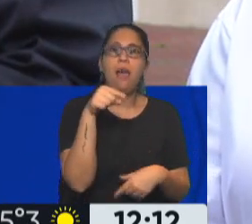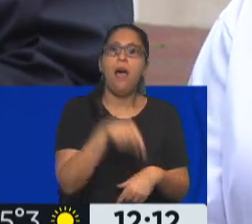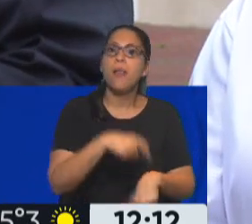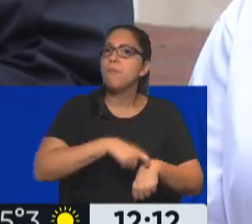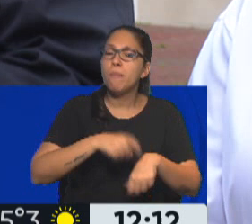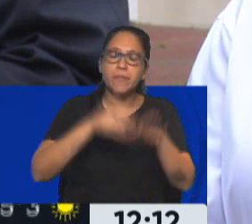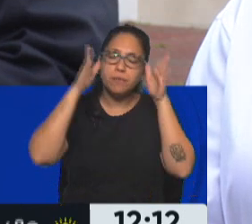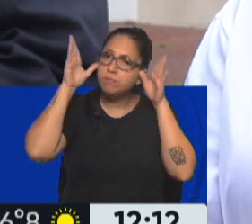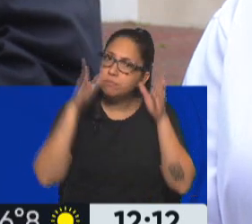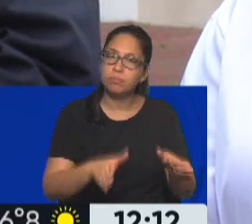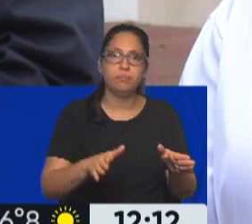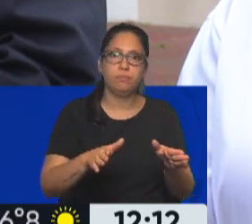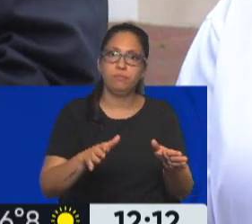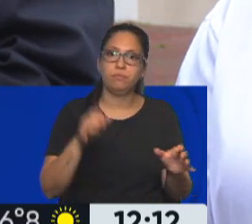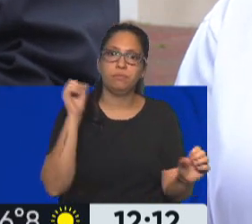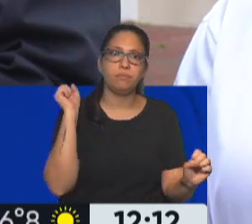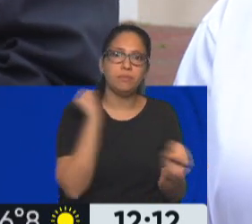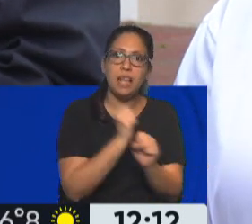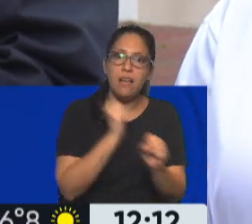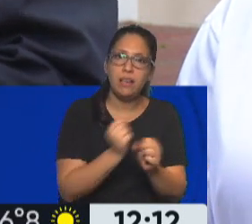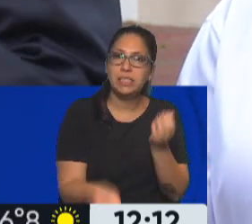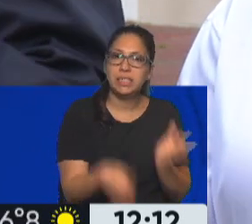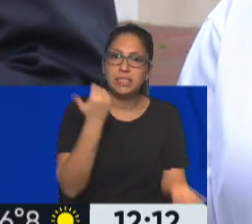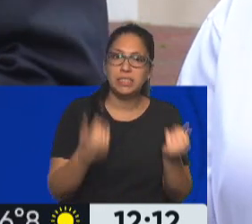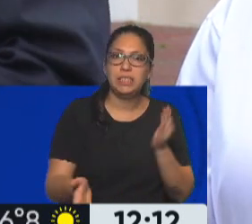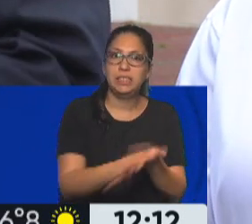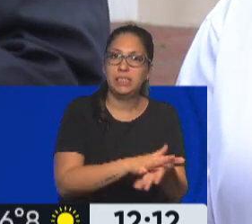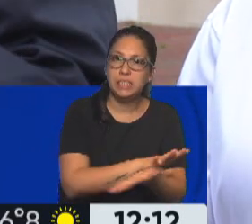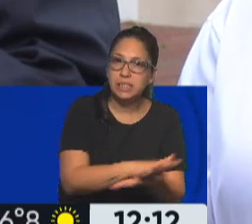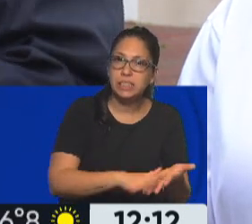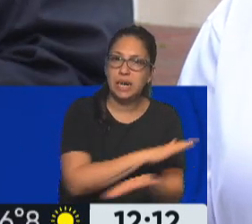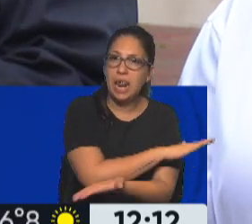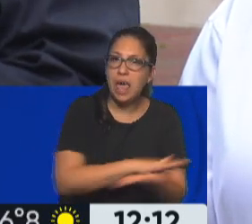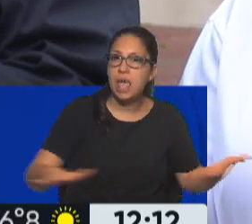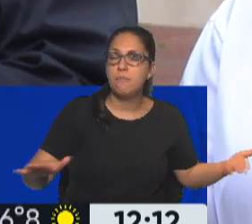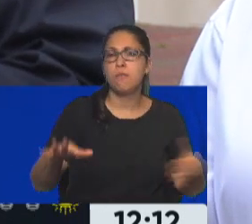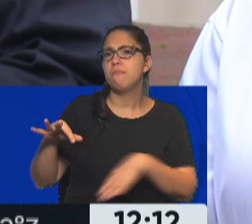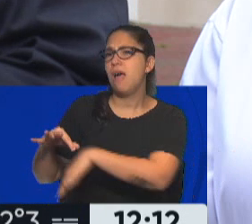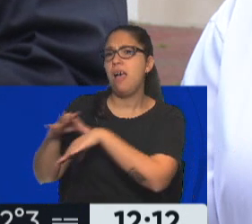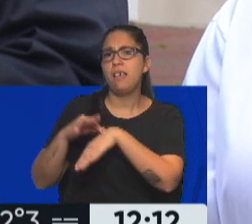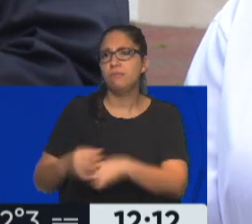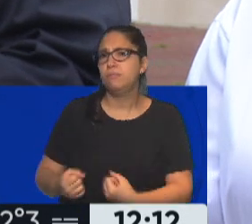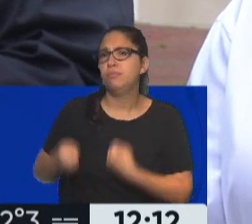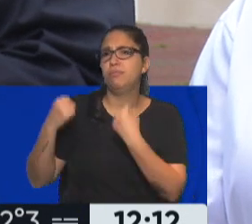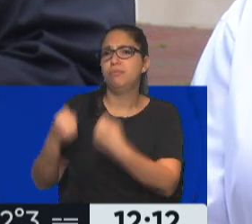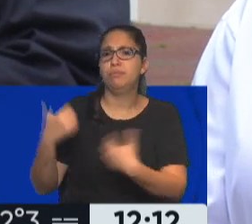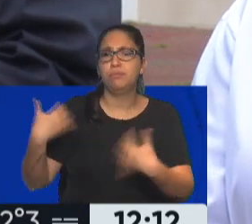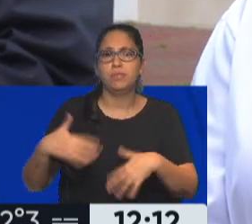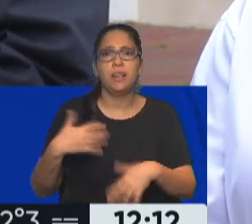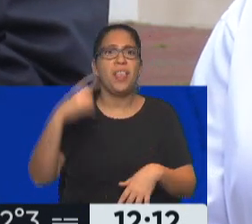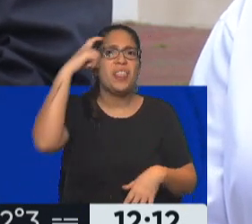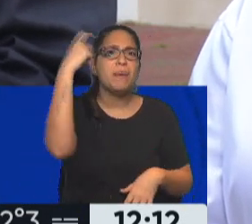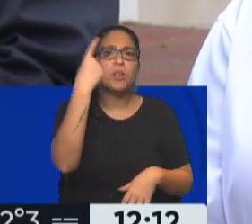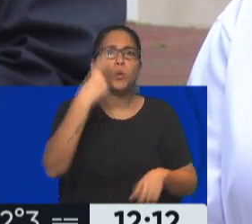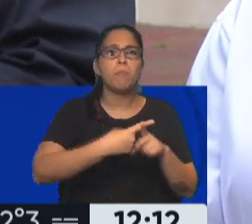para dedicarle, y en esto Fernán va a estar haciendo docencia y todos nuestros médicos durante todos estos meses, dedicarle 10